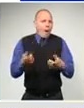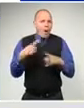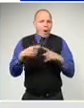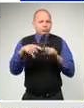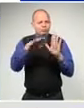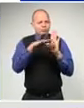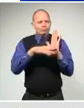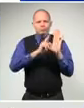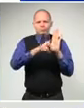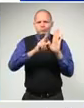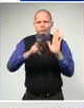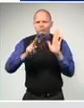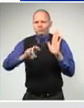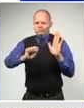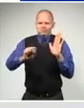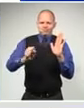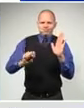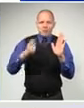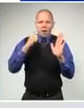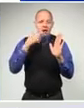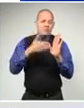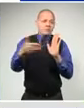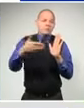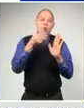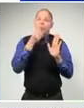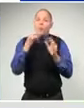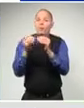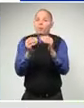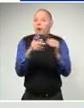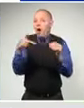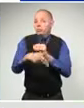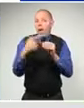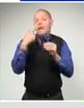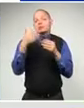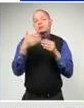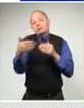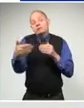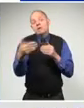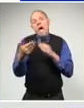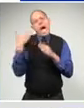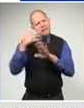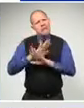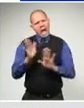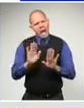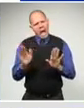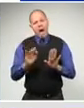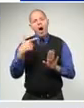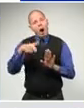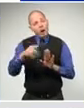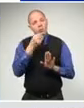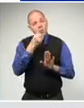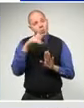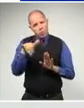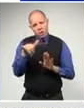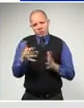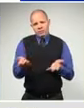y que se debe controlar como se han controlado otros eventos en el país. Y que quede claro,